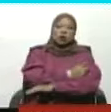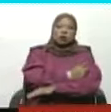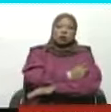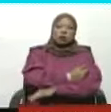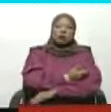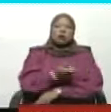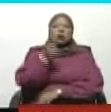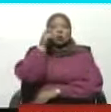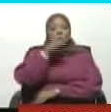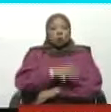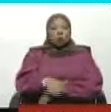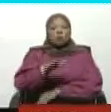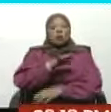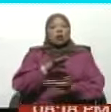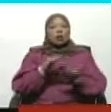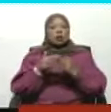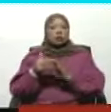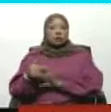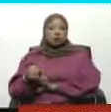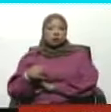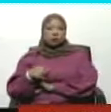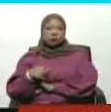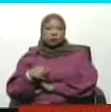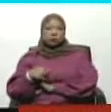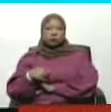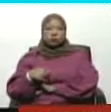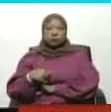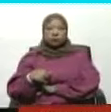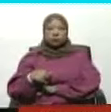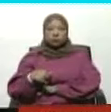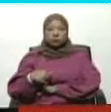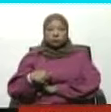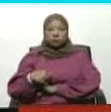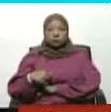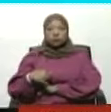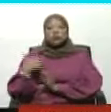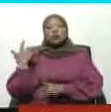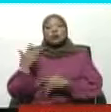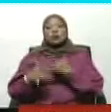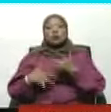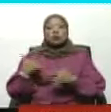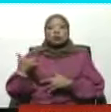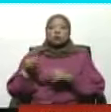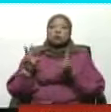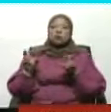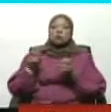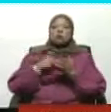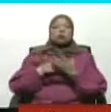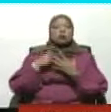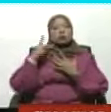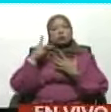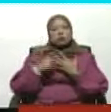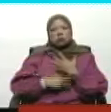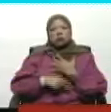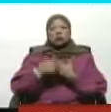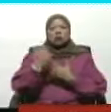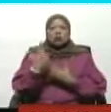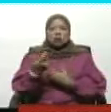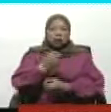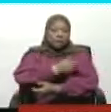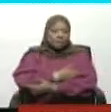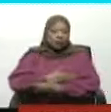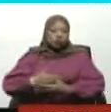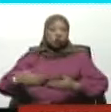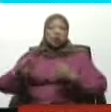con el pueblo comunero para hacer el nuevo plan de las 3 millones